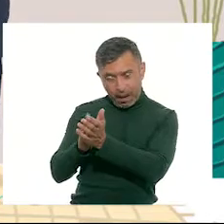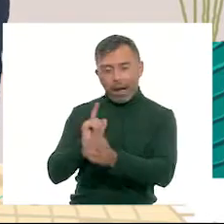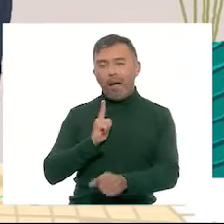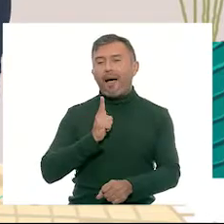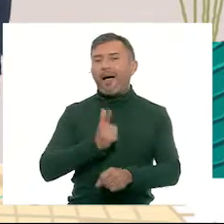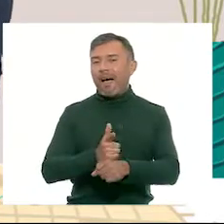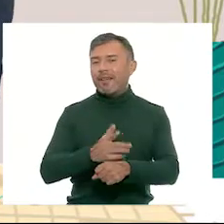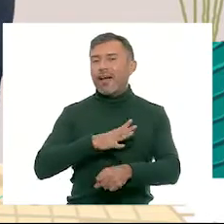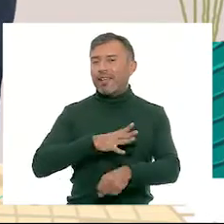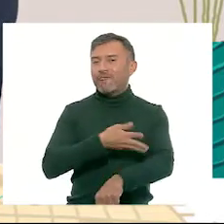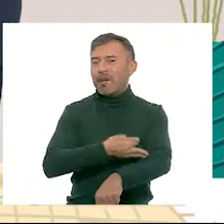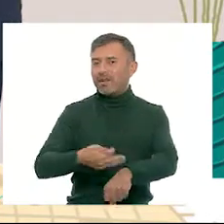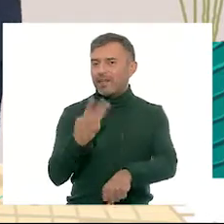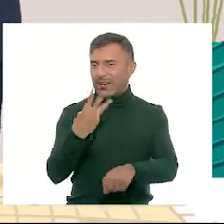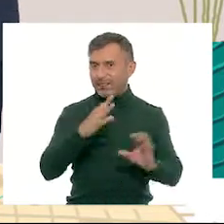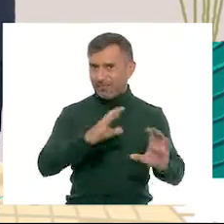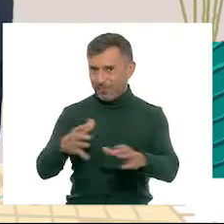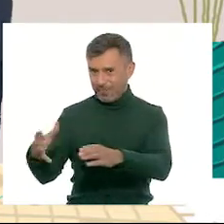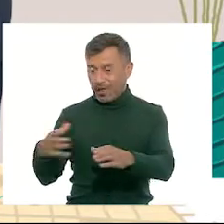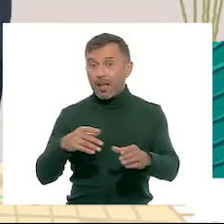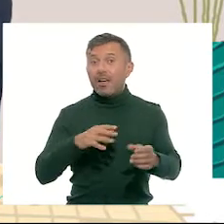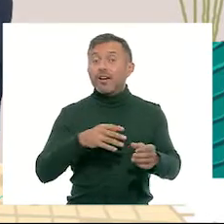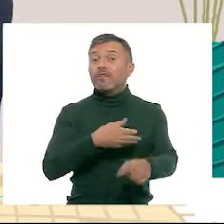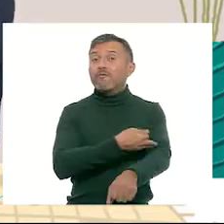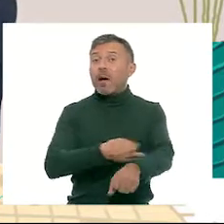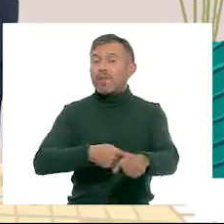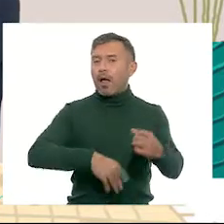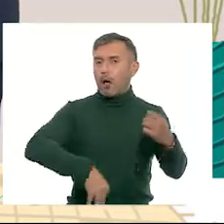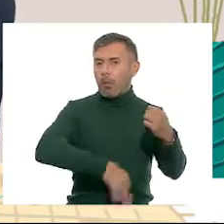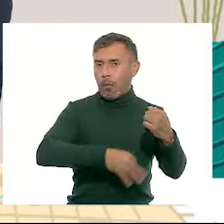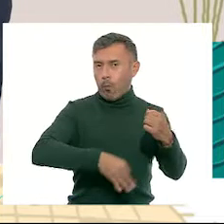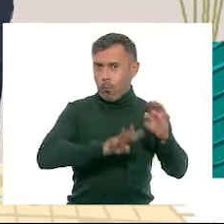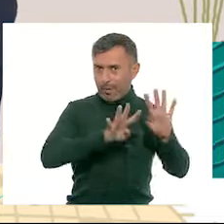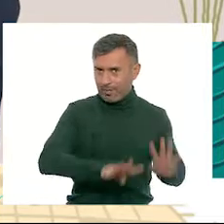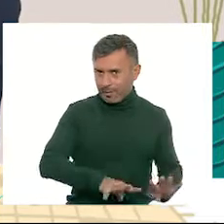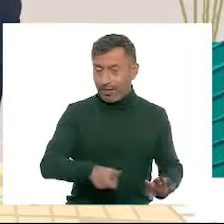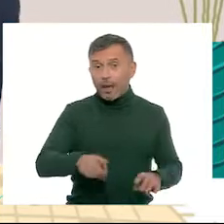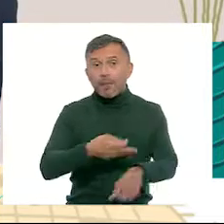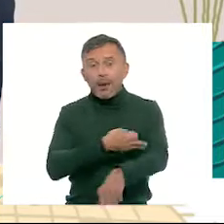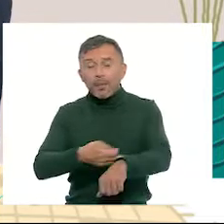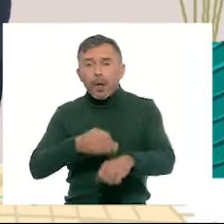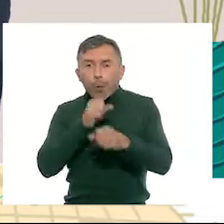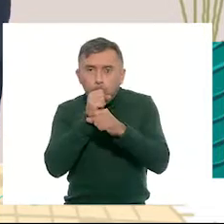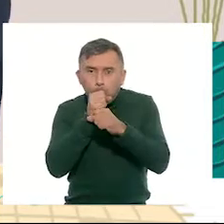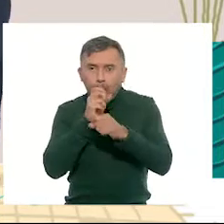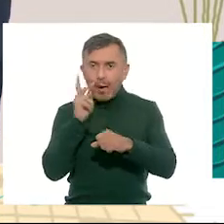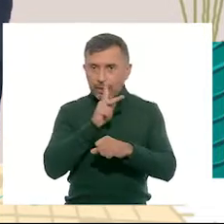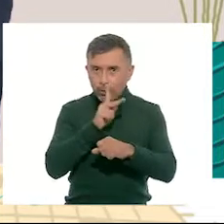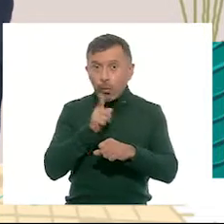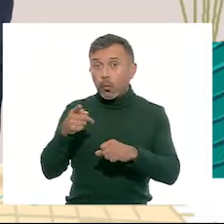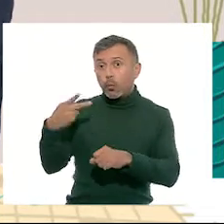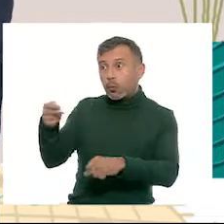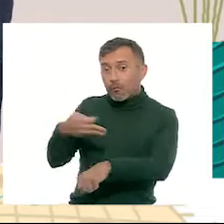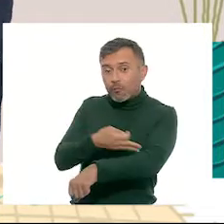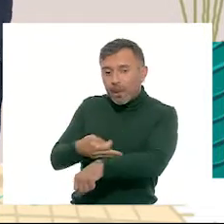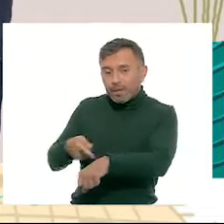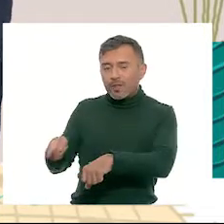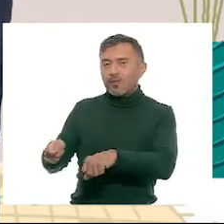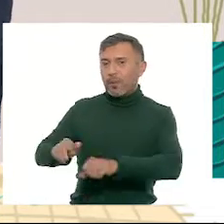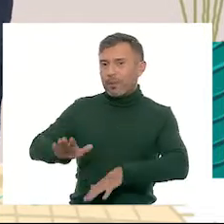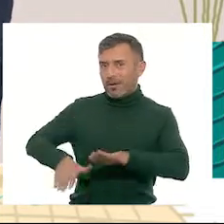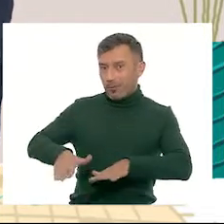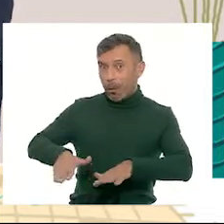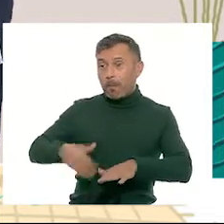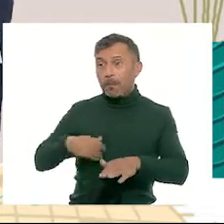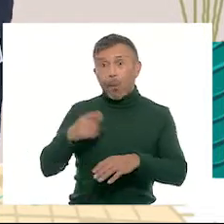instrumentos. La familia de las cuerdas, la familia de los alientos y la tuya, la de las percusiones. Esperamos verte pronto para